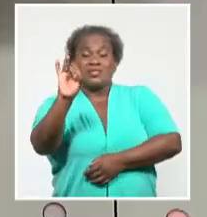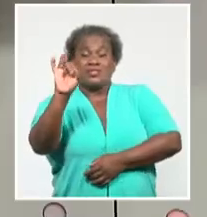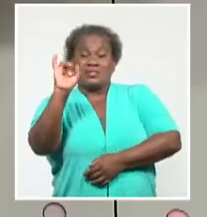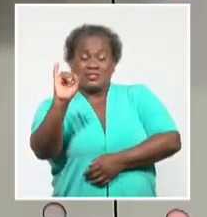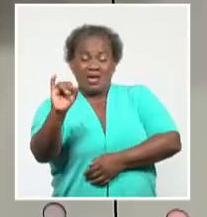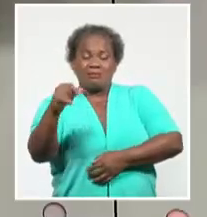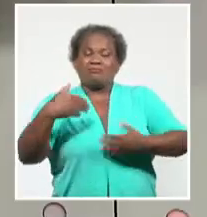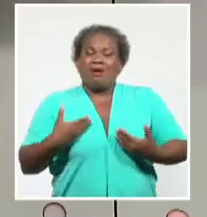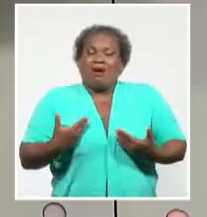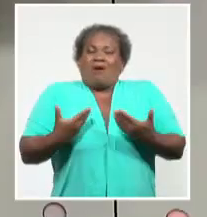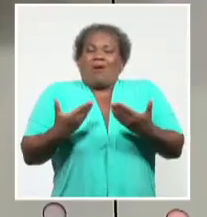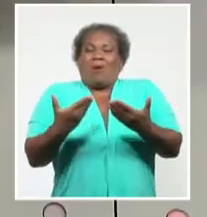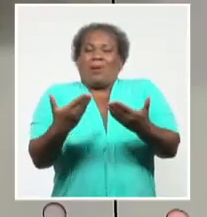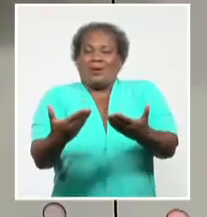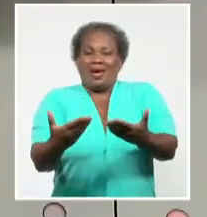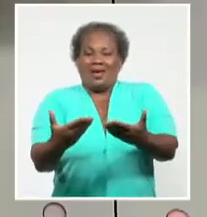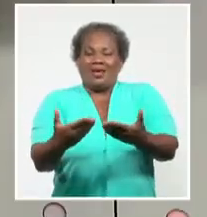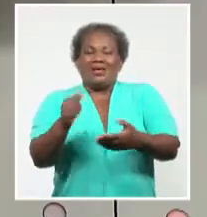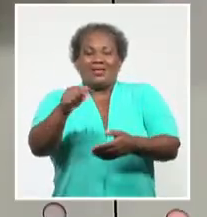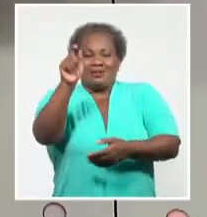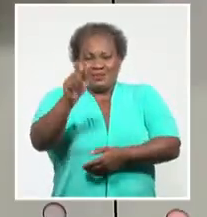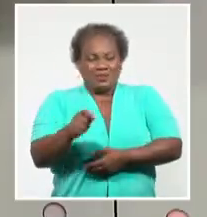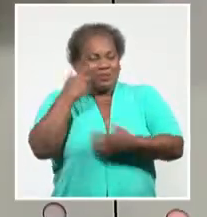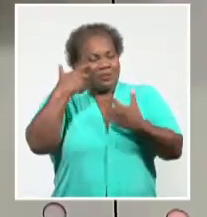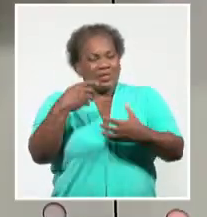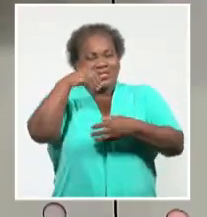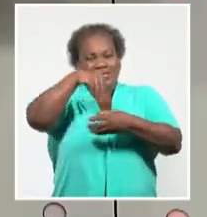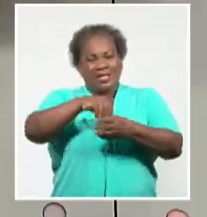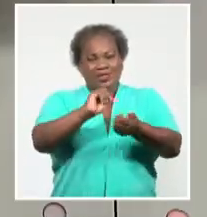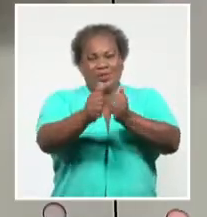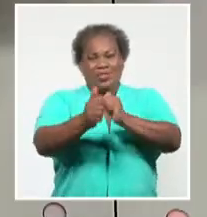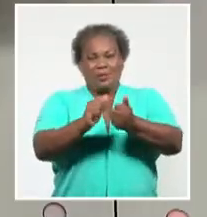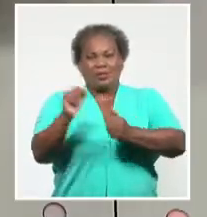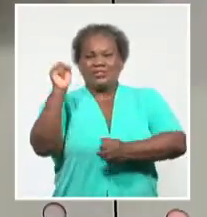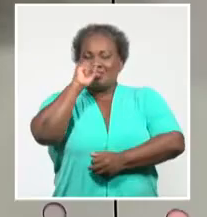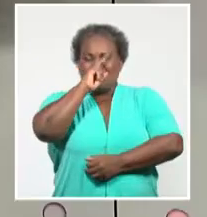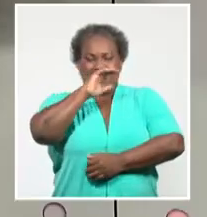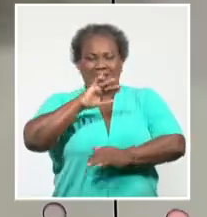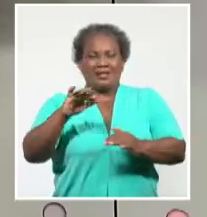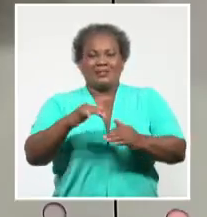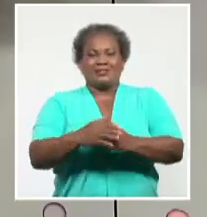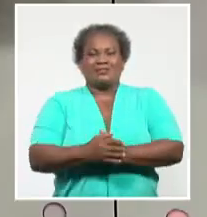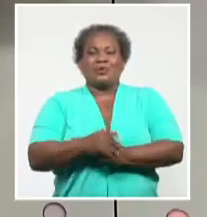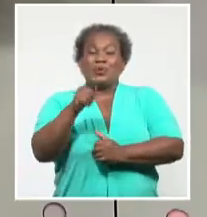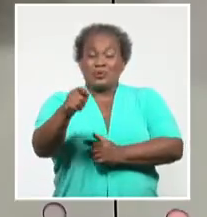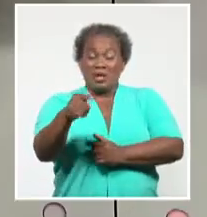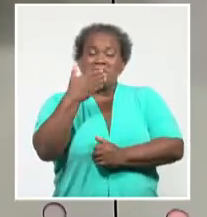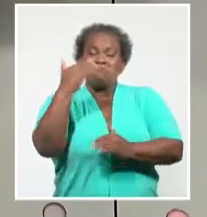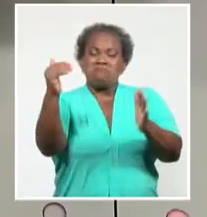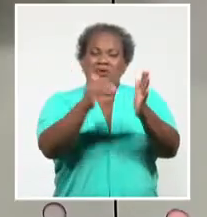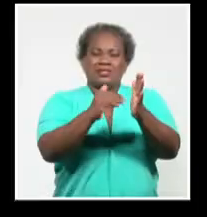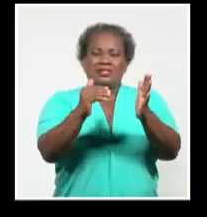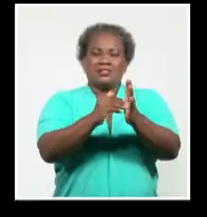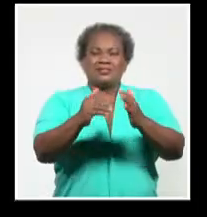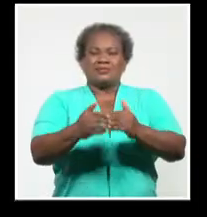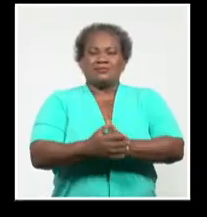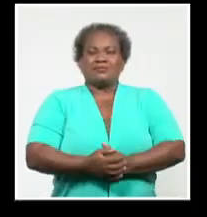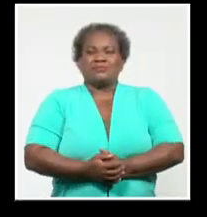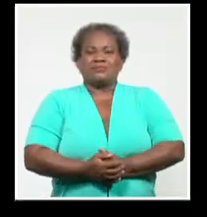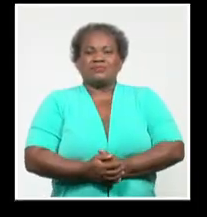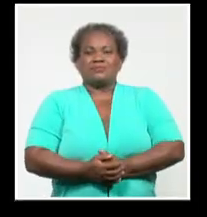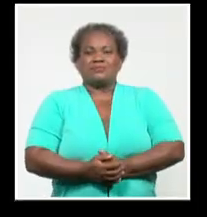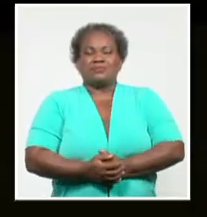rendimos homenaje a este grande del deporte cubano y finaliza así este tiempo con los deportes. Tenga usted muy buenas tardes.